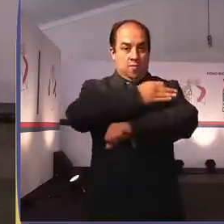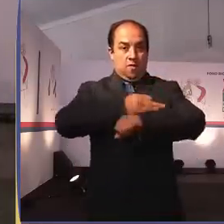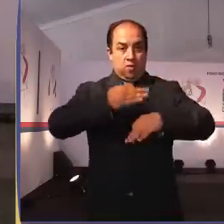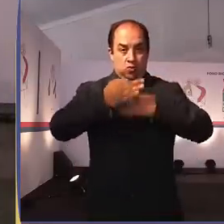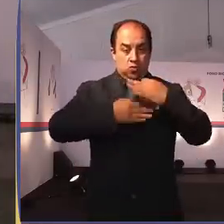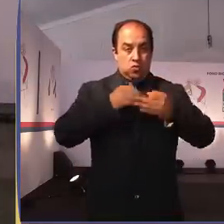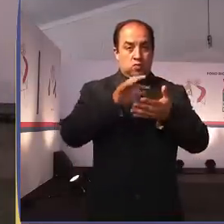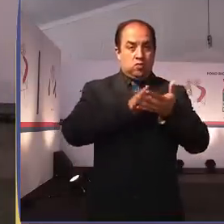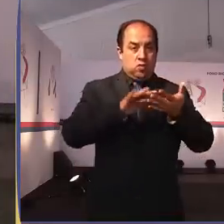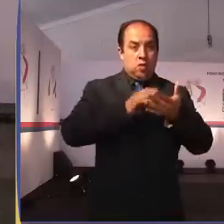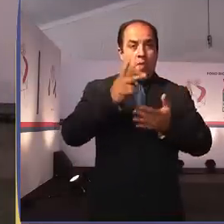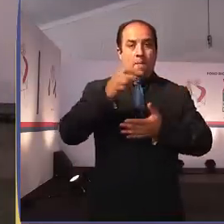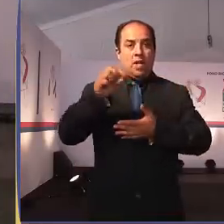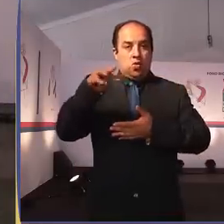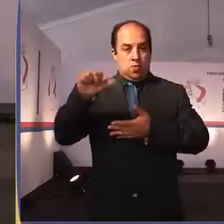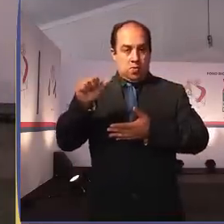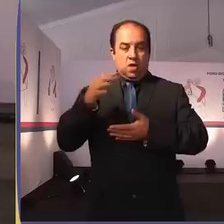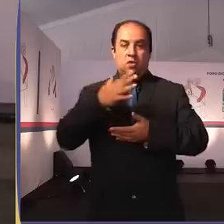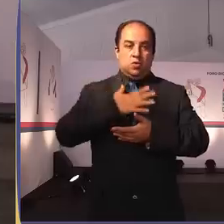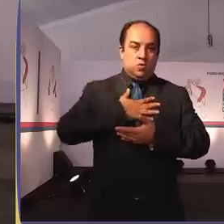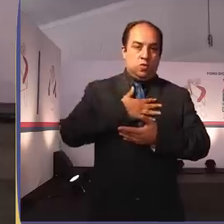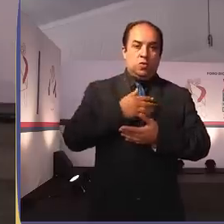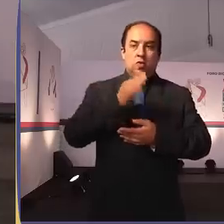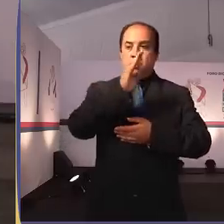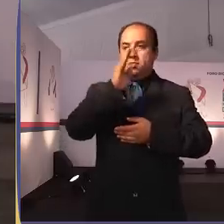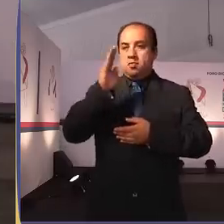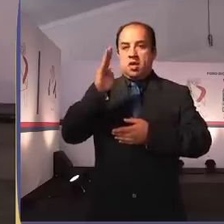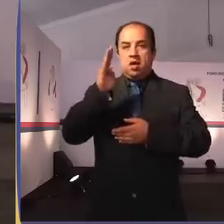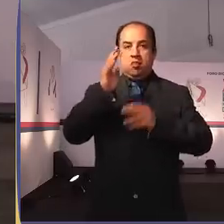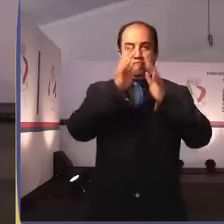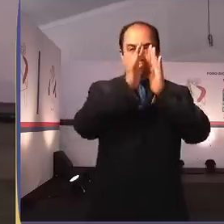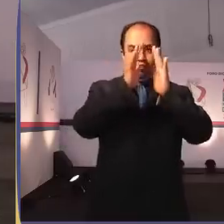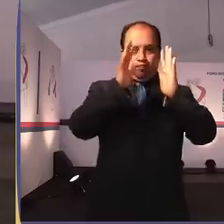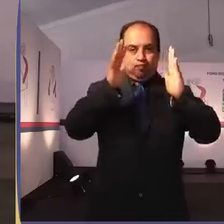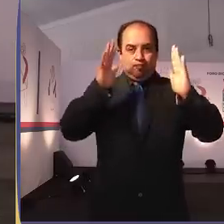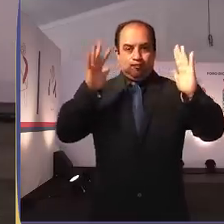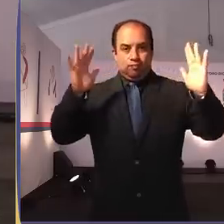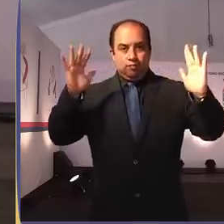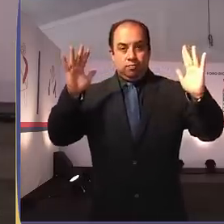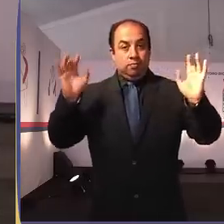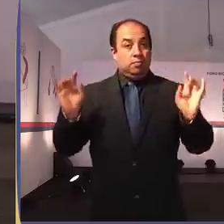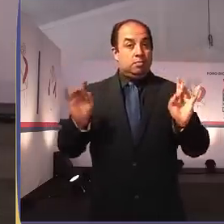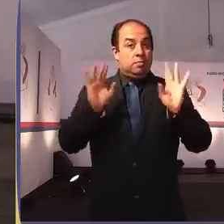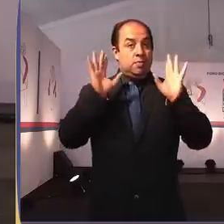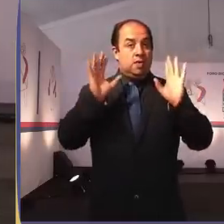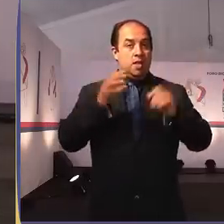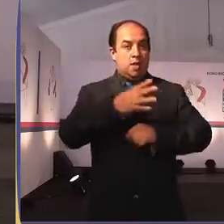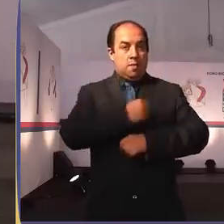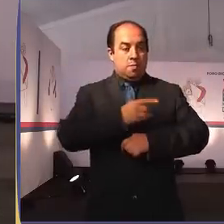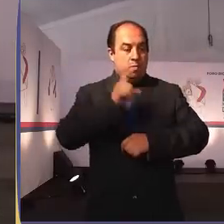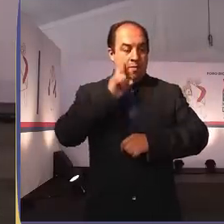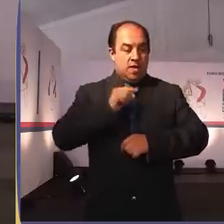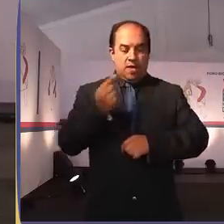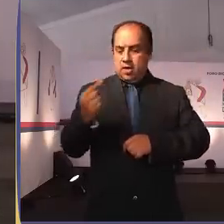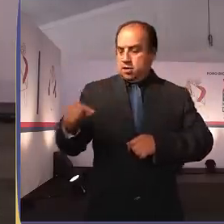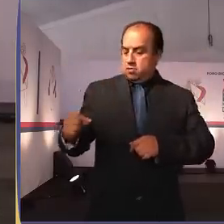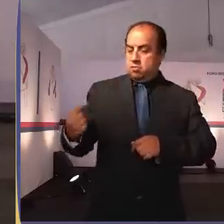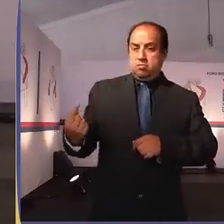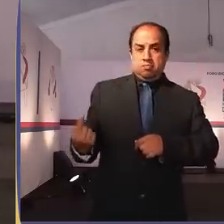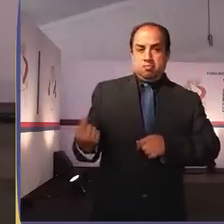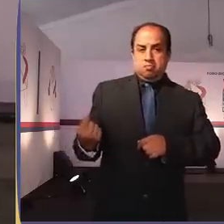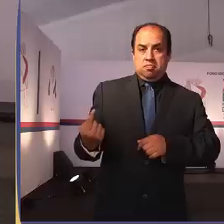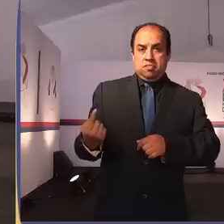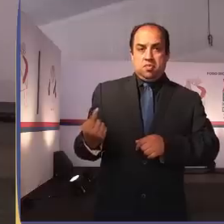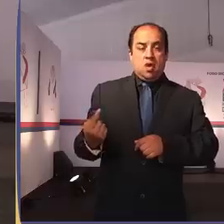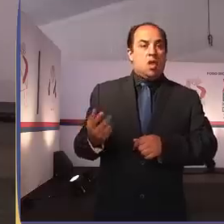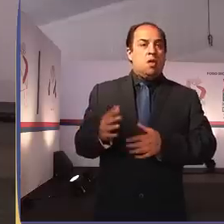lectores, Paloma y yo, biblioteca que iba creciendo con el tiempo, y un día mi hija, que era una cosita de ese tamaño,